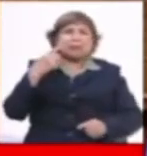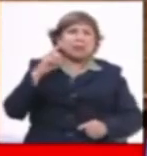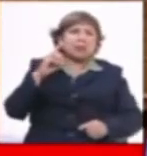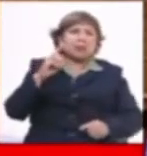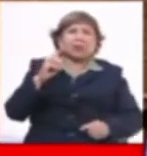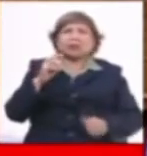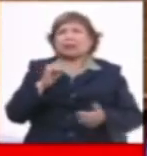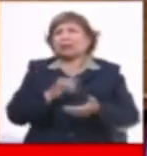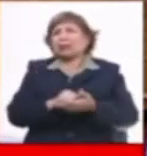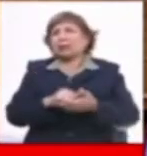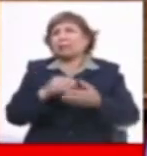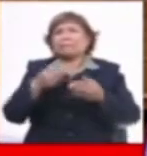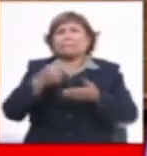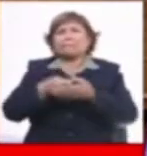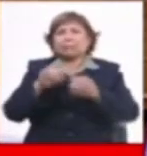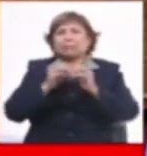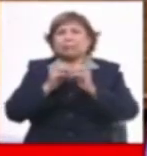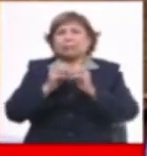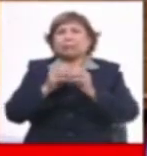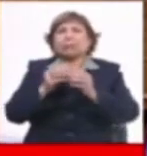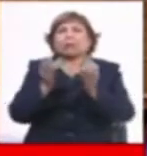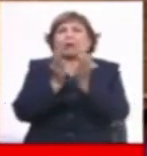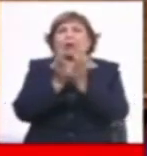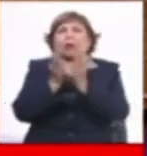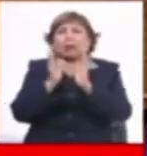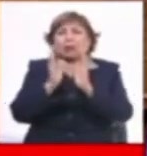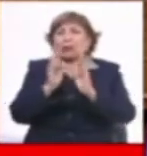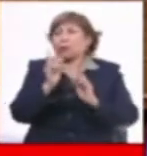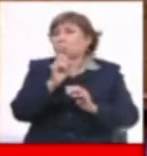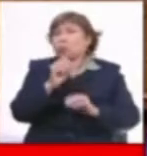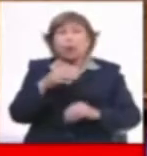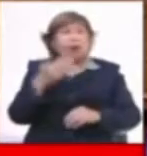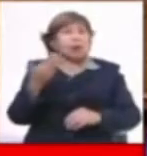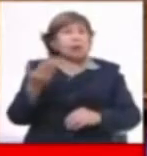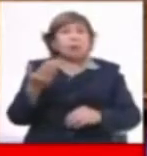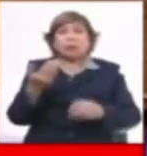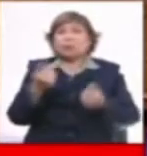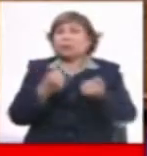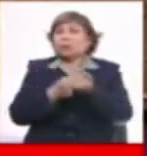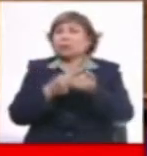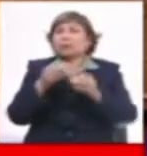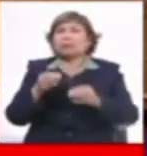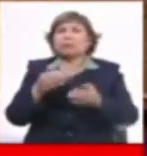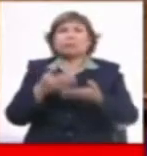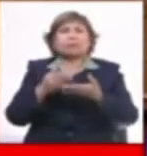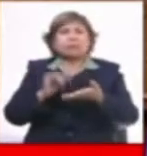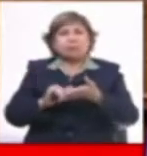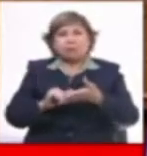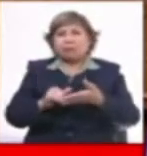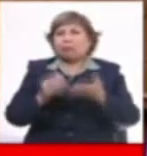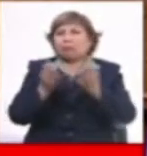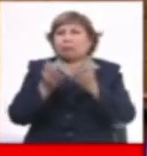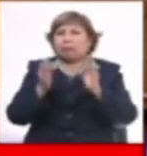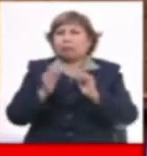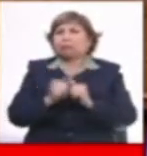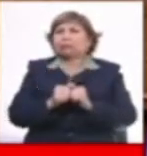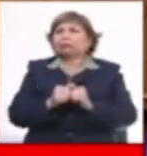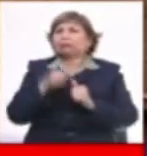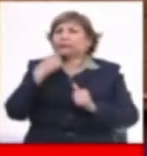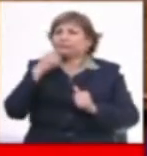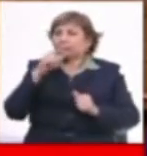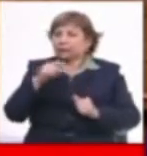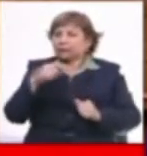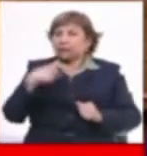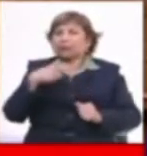en el programa de mantenimiento locales escolares sin embargo no hay un programa de sustitución de locales escolares y